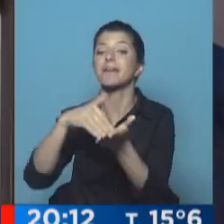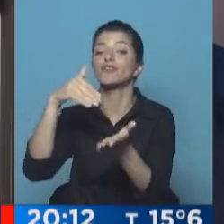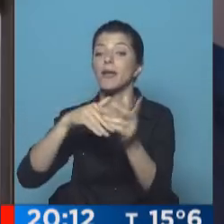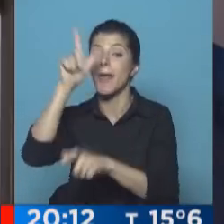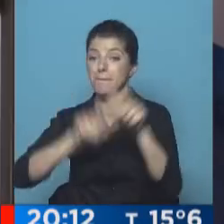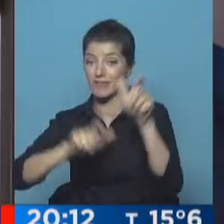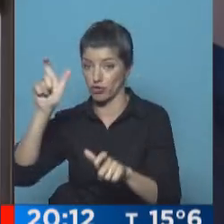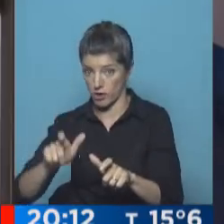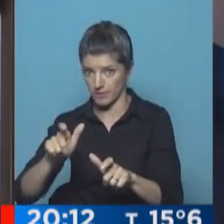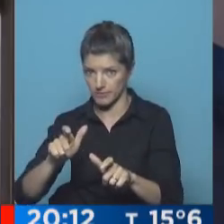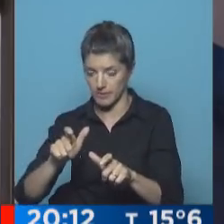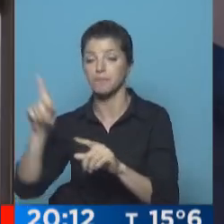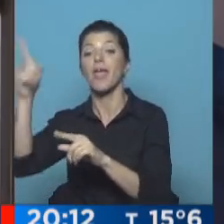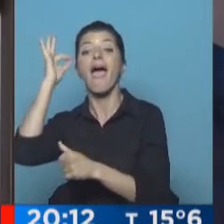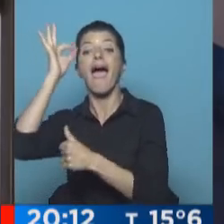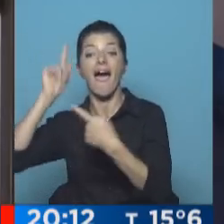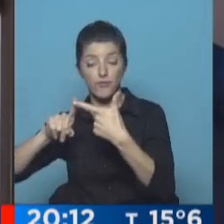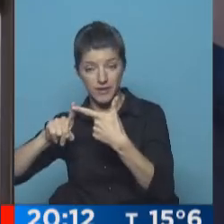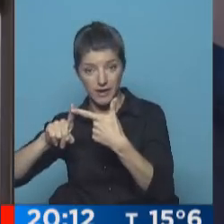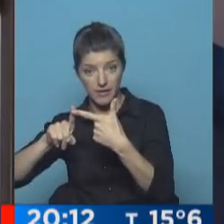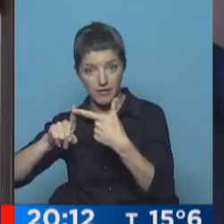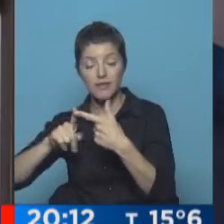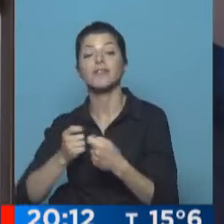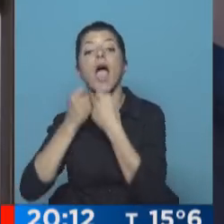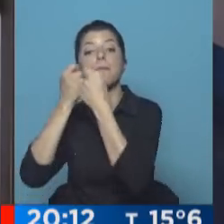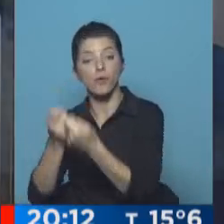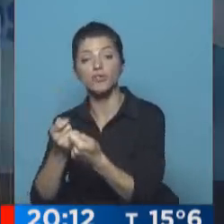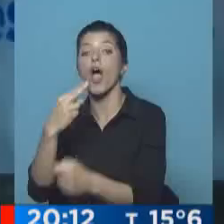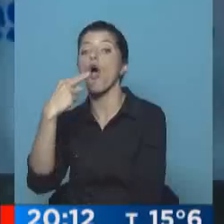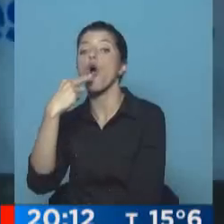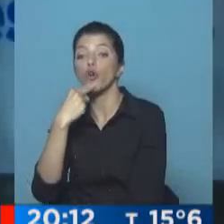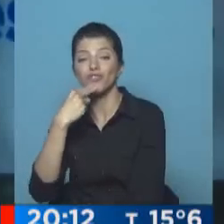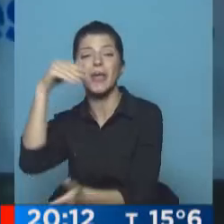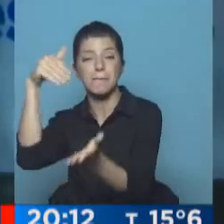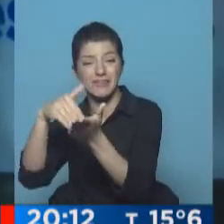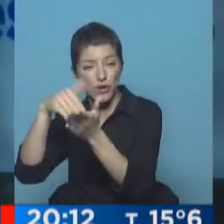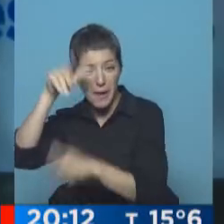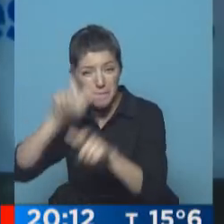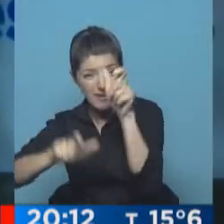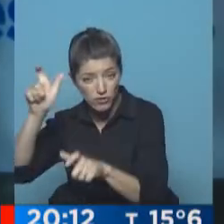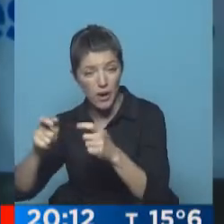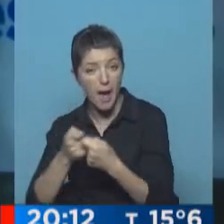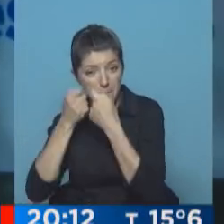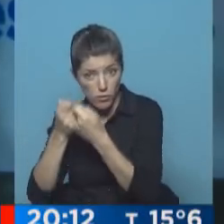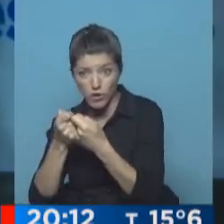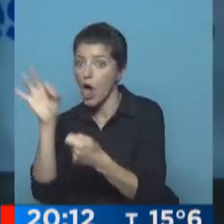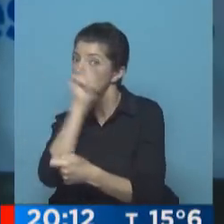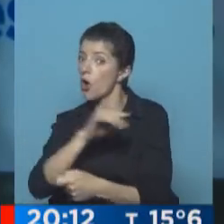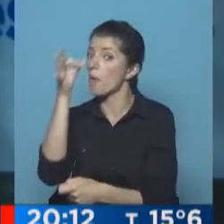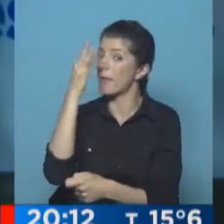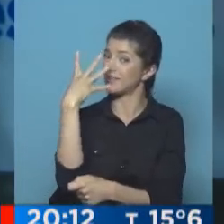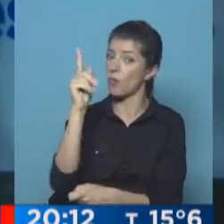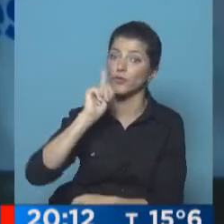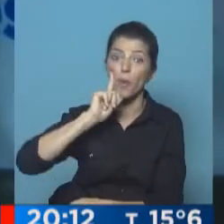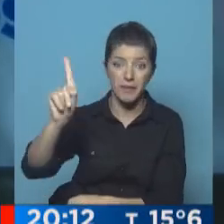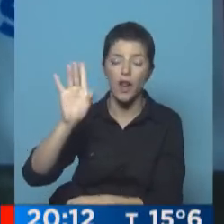personas en África acnur le da apoyo a 11 millones de personas no 24,000 como